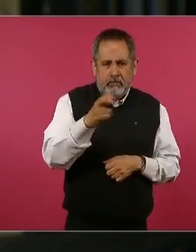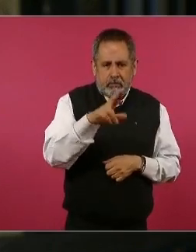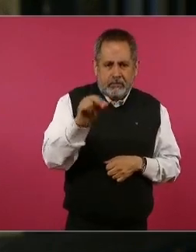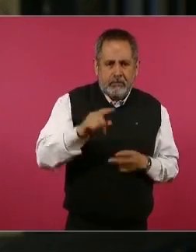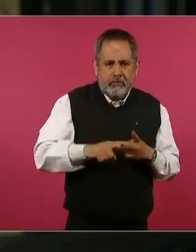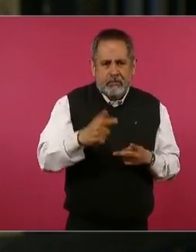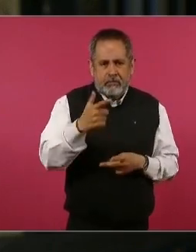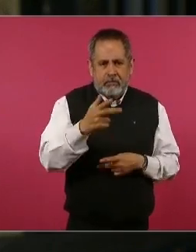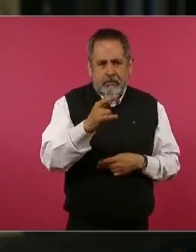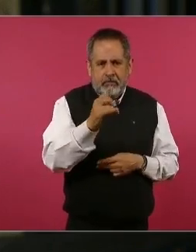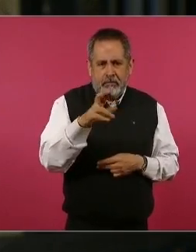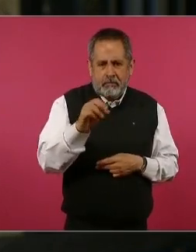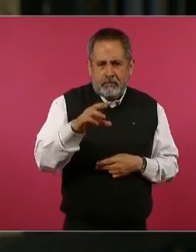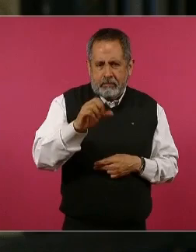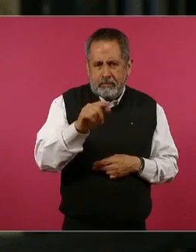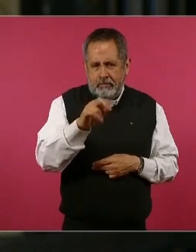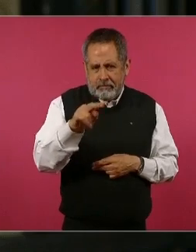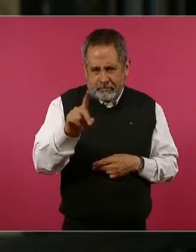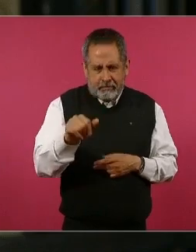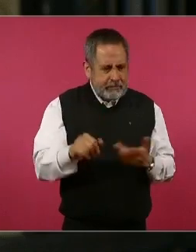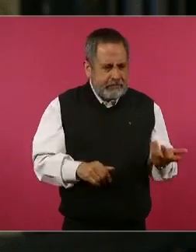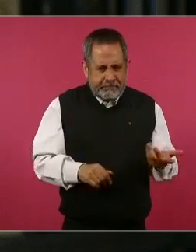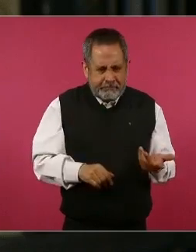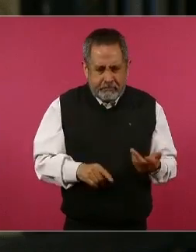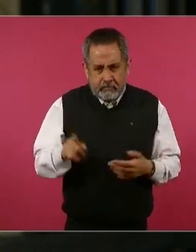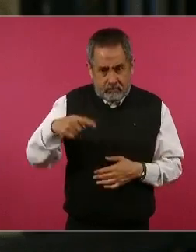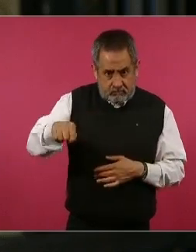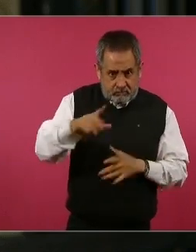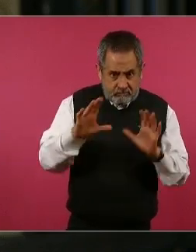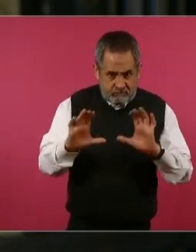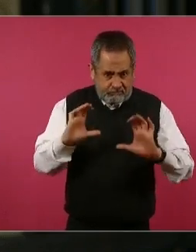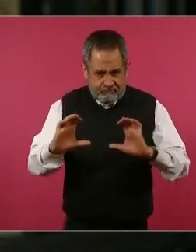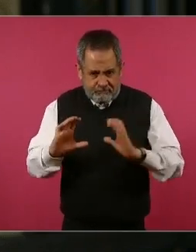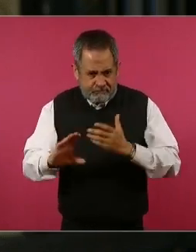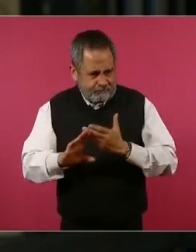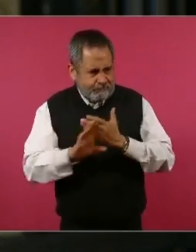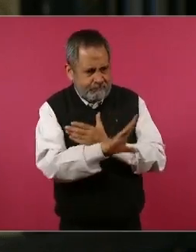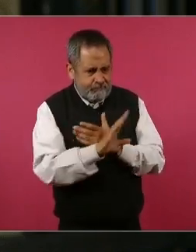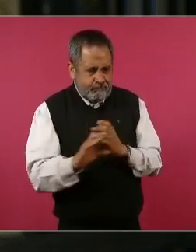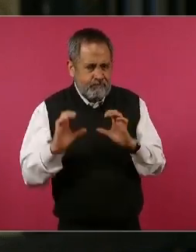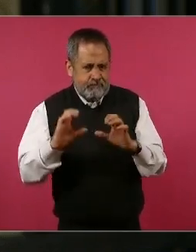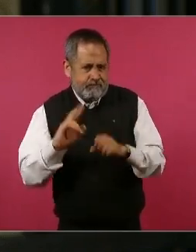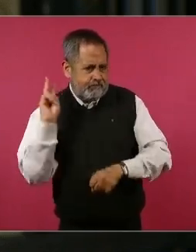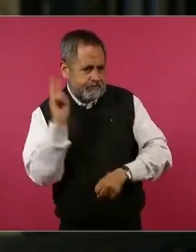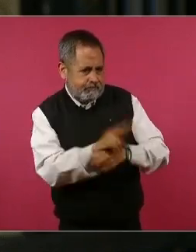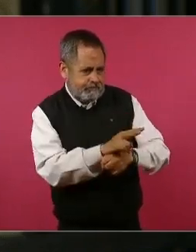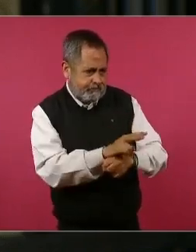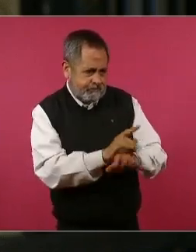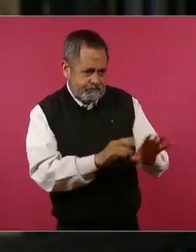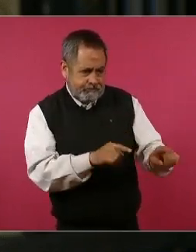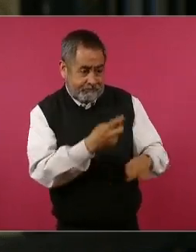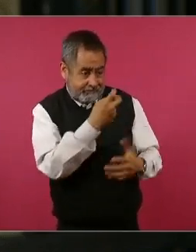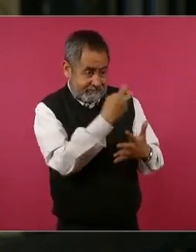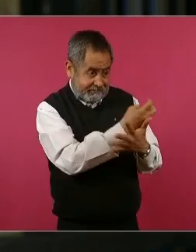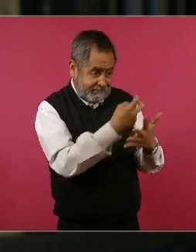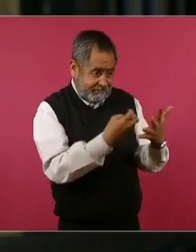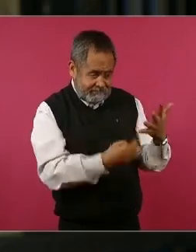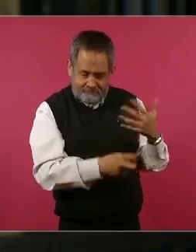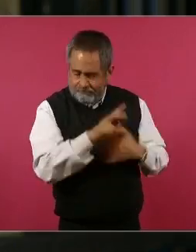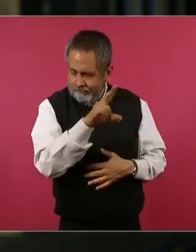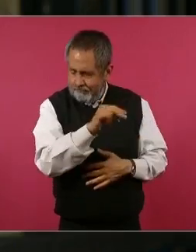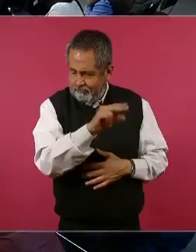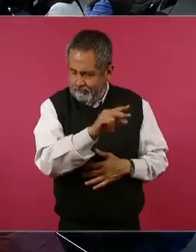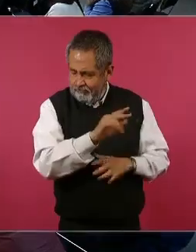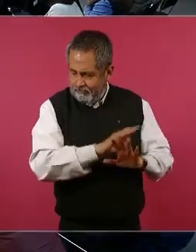Guillermo Castañeda. ¿Hay alguna previsión, alguna que estén en una lista?